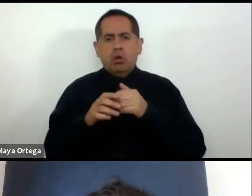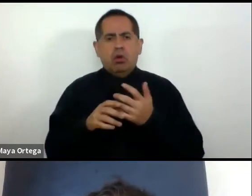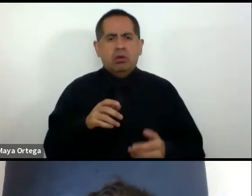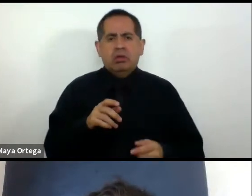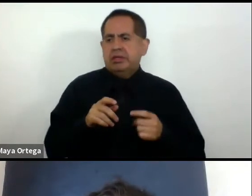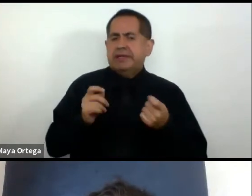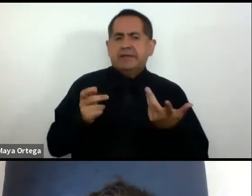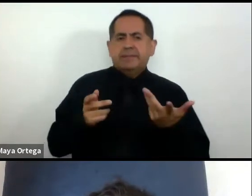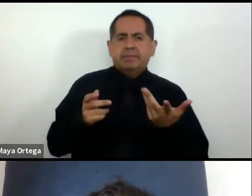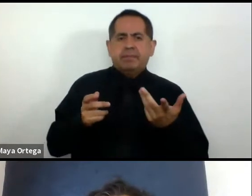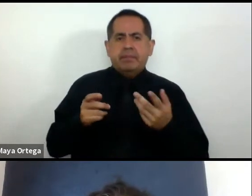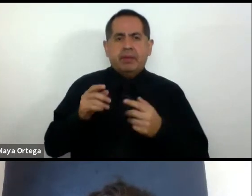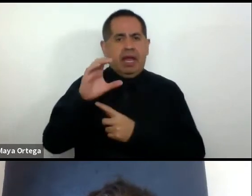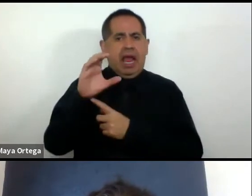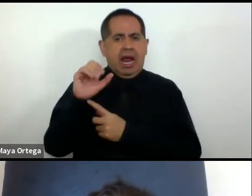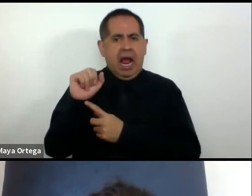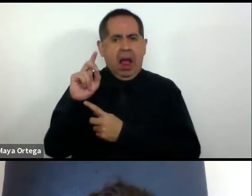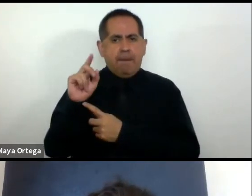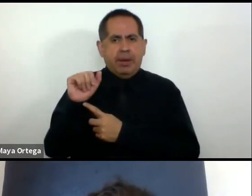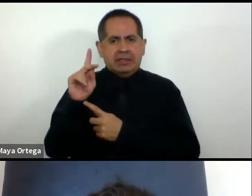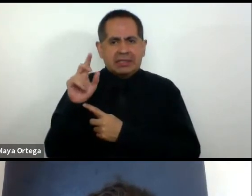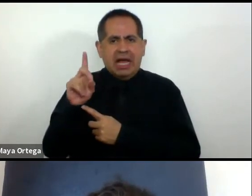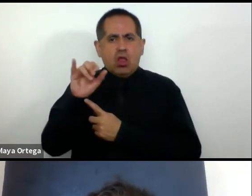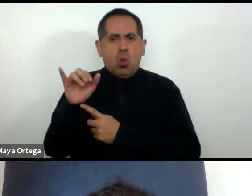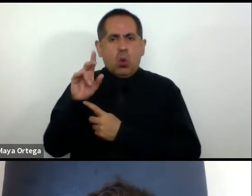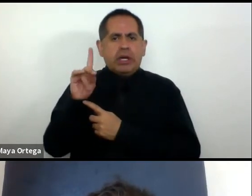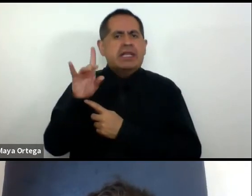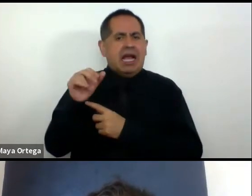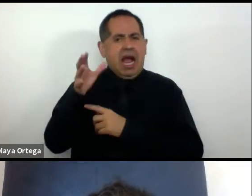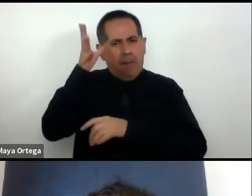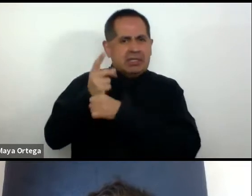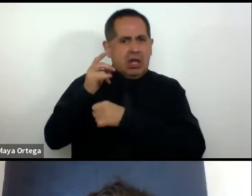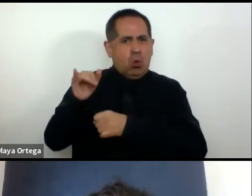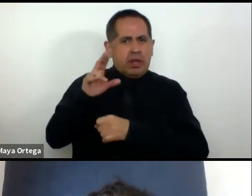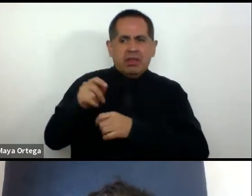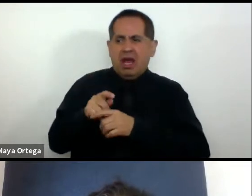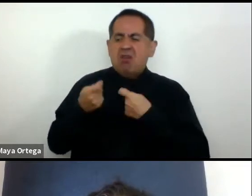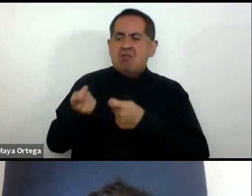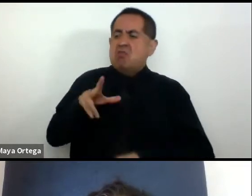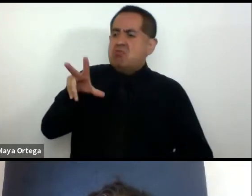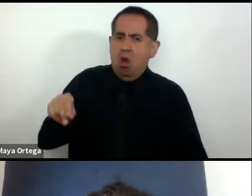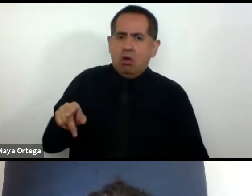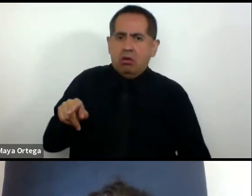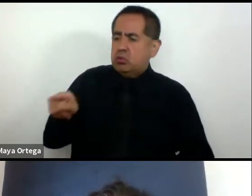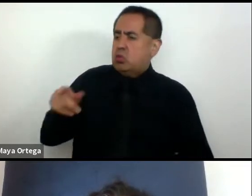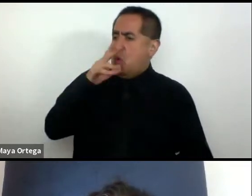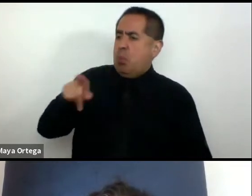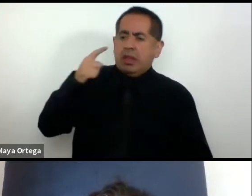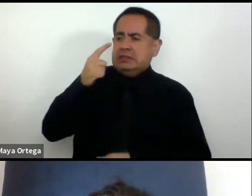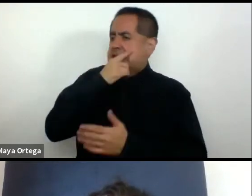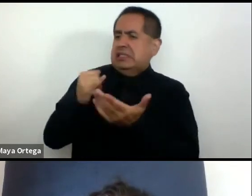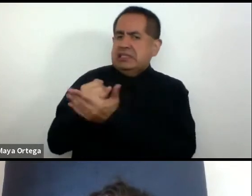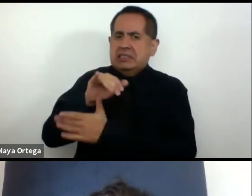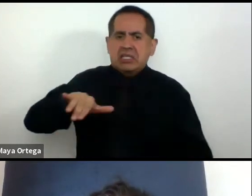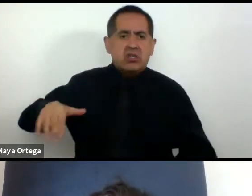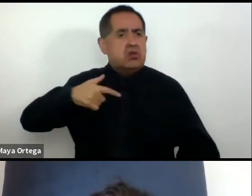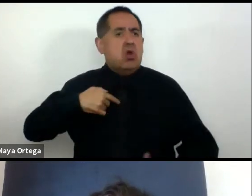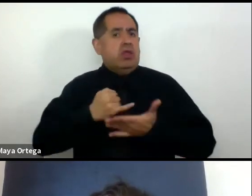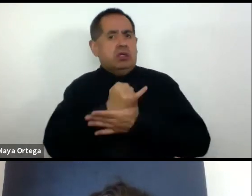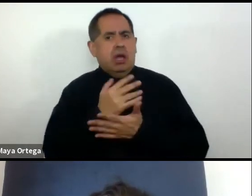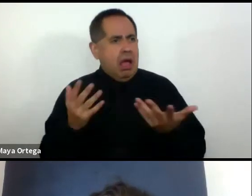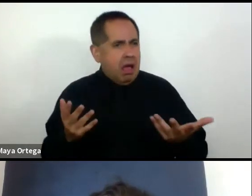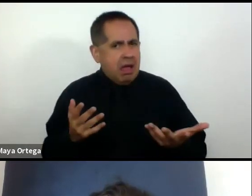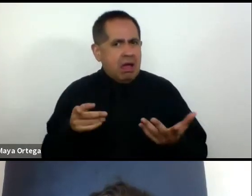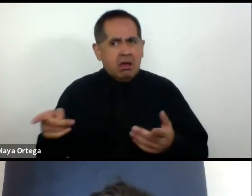de la capacidad jurídica que sigue siendo una realidad en nuestro país y que impide que las personas accedan por sí mismas a un sistema de